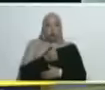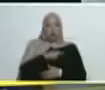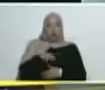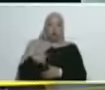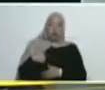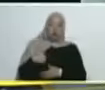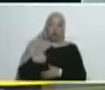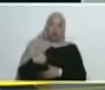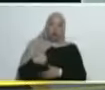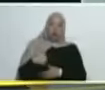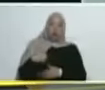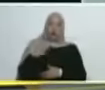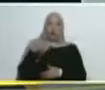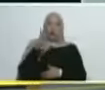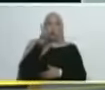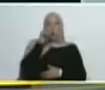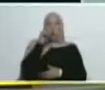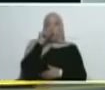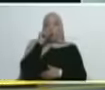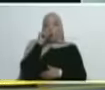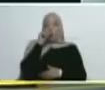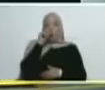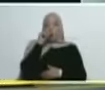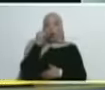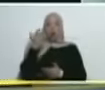ustedes no han postulado un hombre,